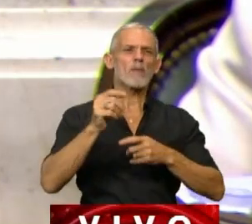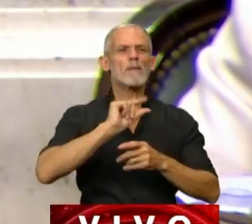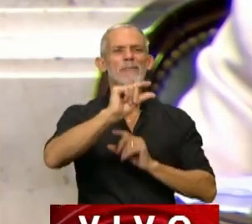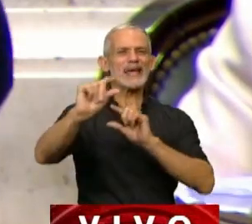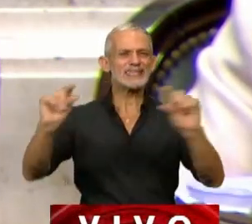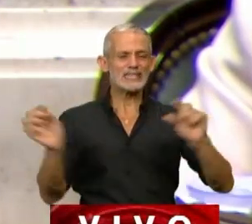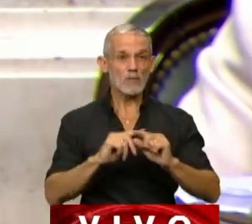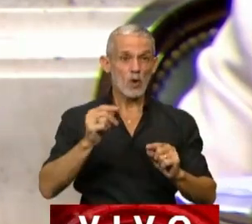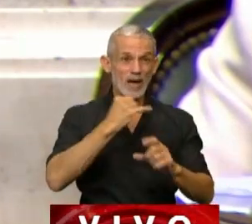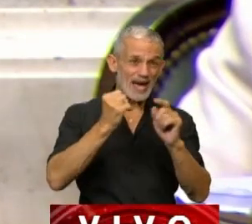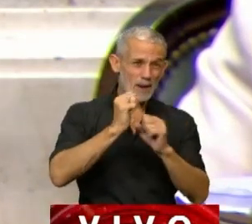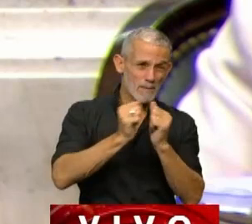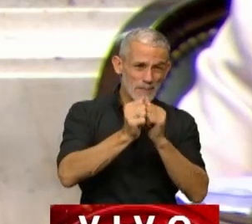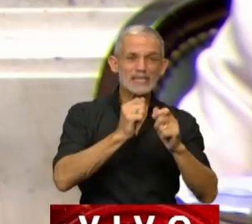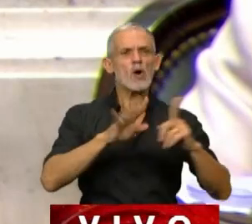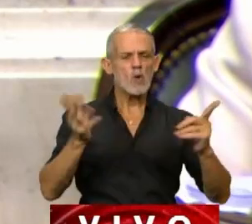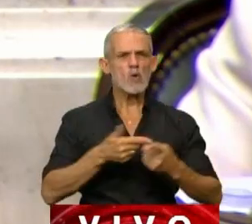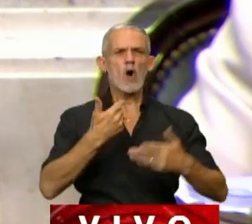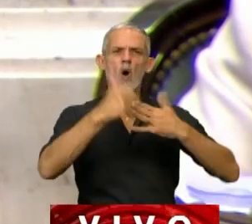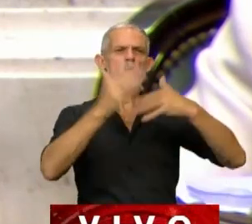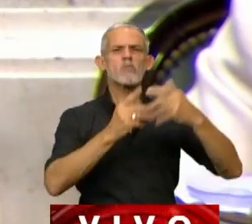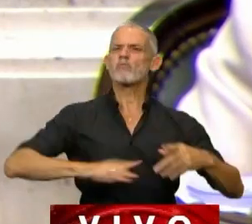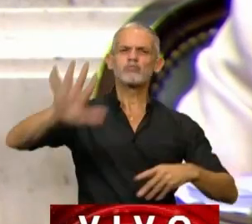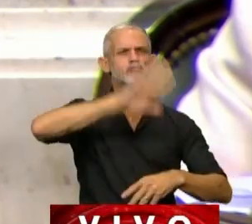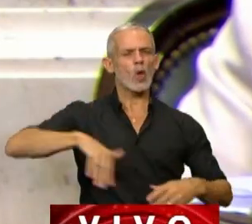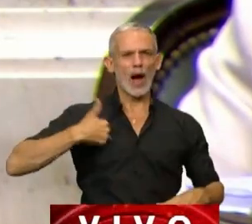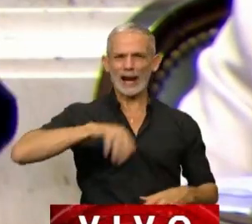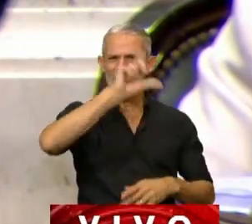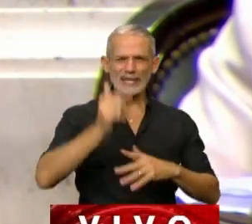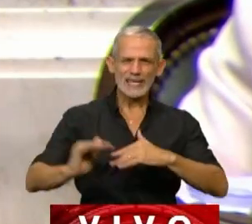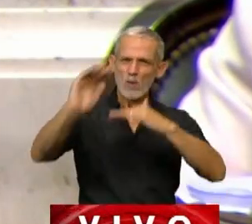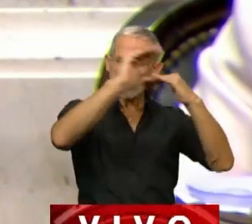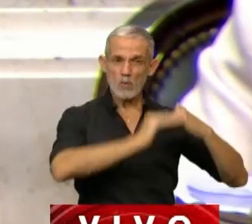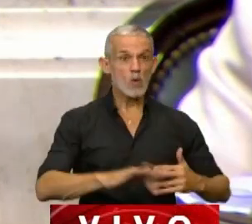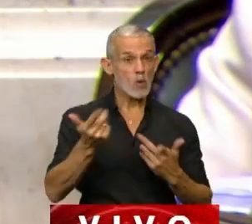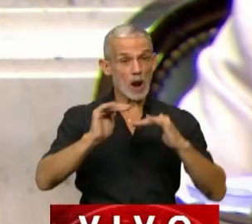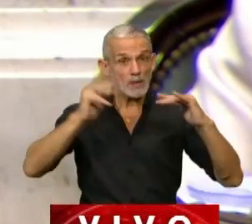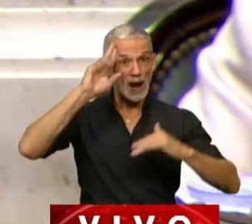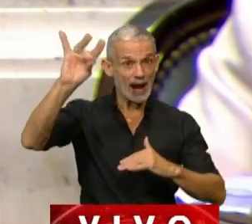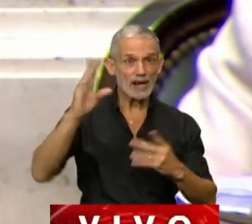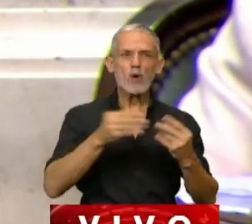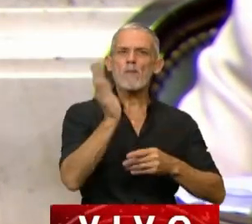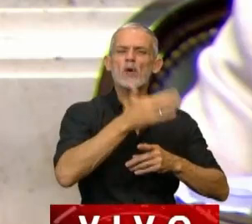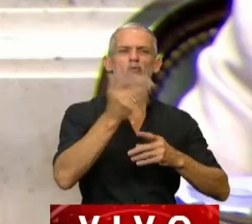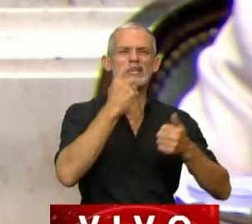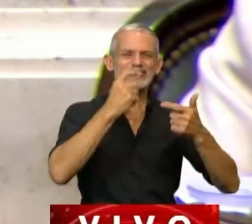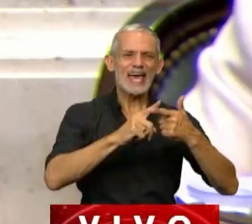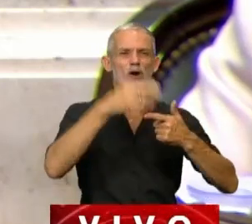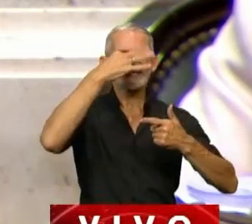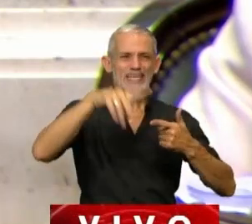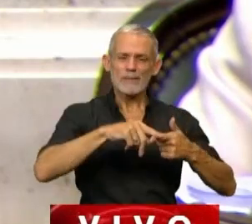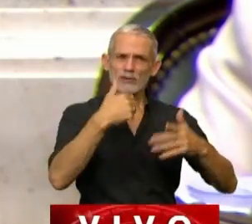histórico, se distribuye federalmente la obra pública en todo el país, se llevó a niveles récord la producción de hierro, de